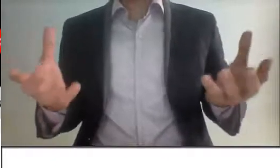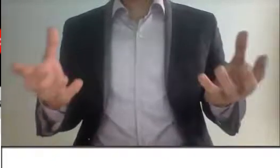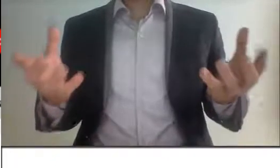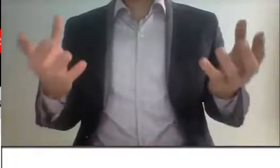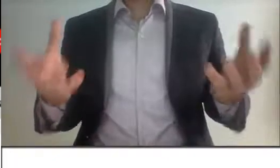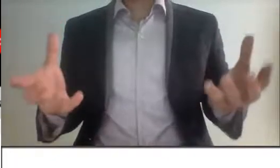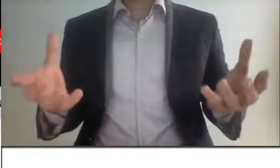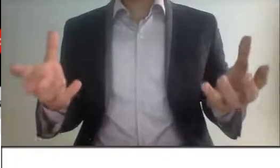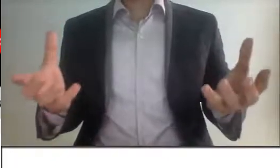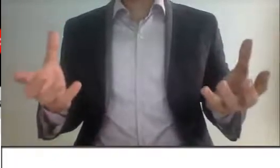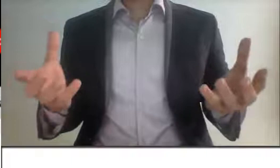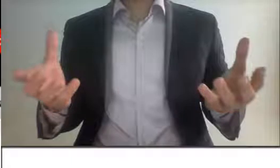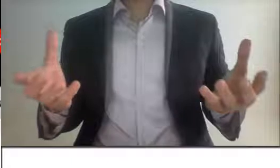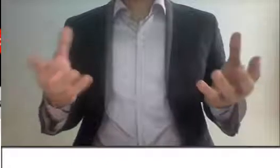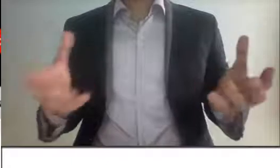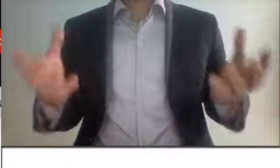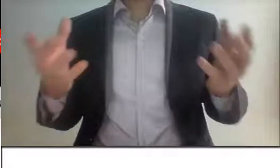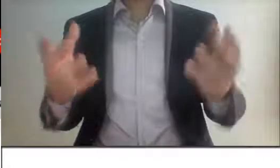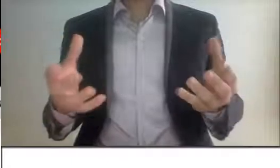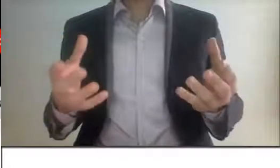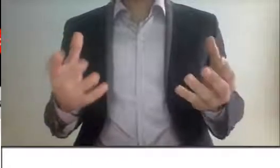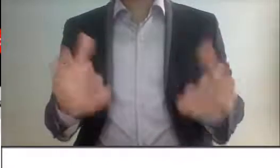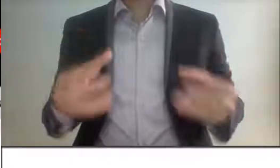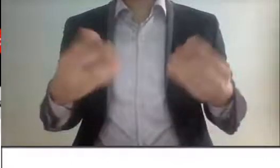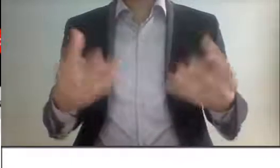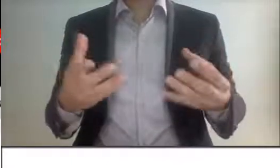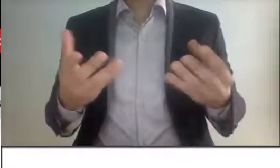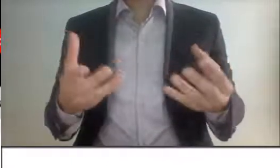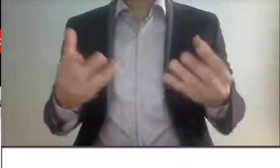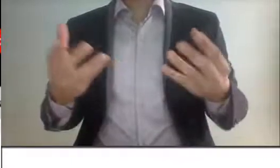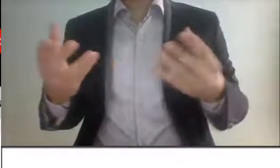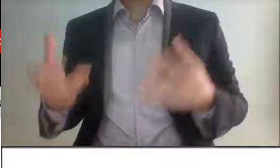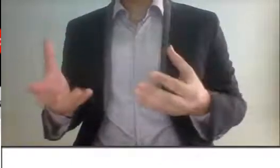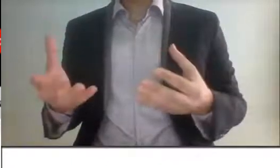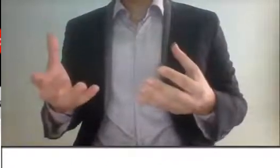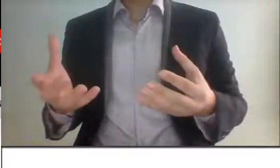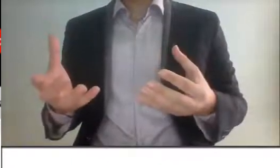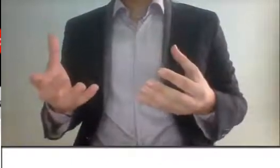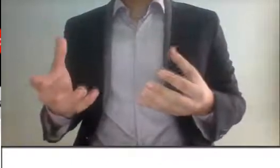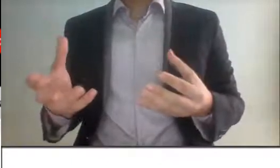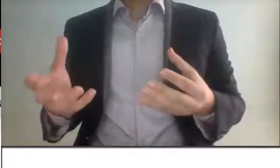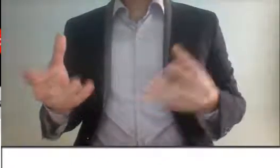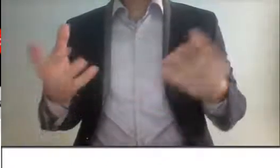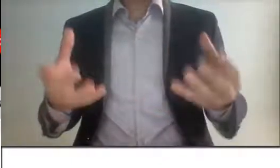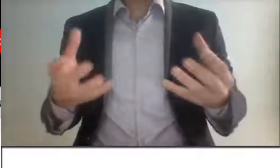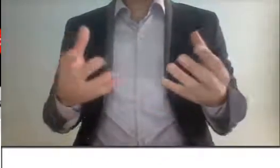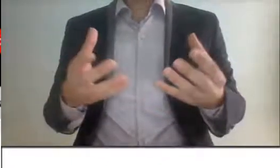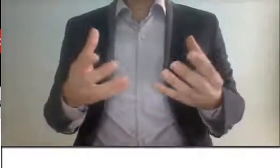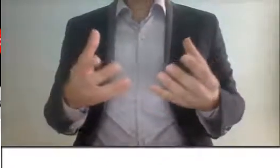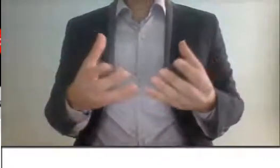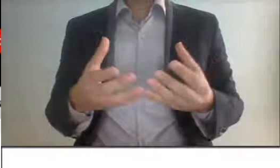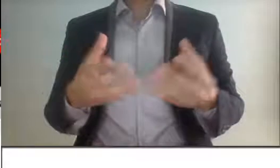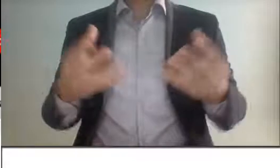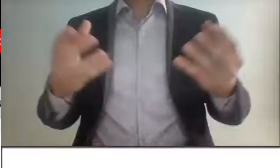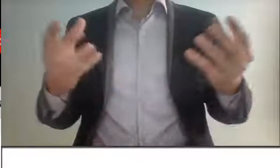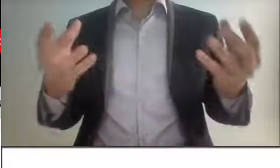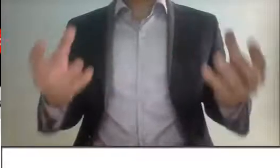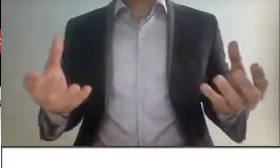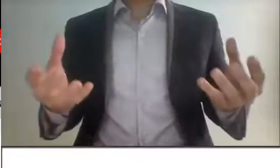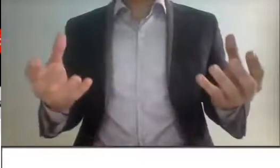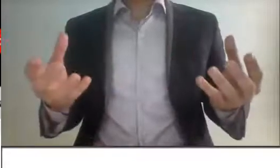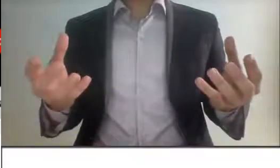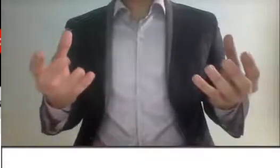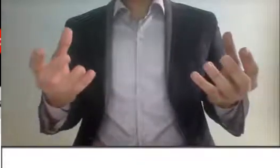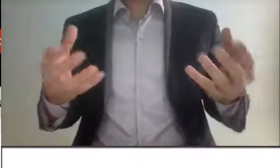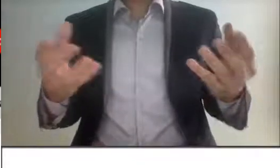si Andrés Manuel López Obrador no tuviera la capacidad de difusión que tiene en este momento? Porque no solamente su canal tiene poder de difusión, sino que también